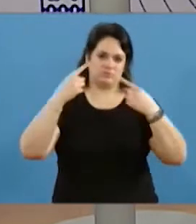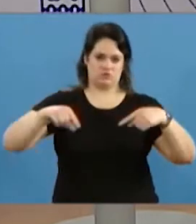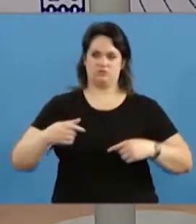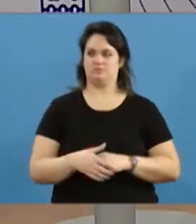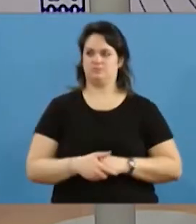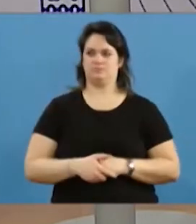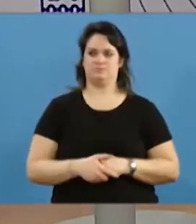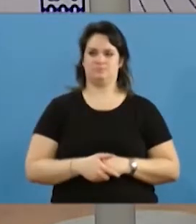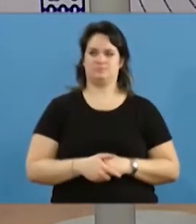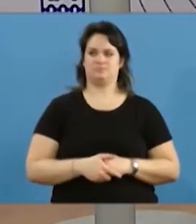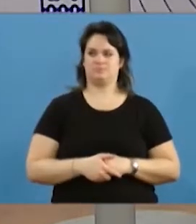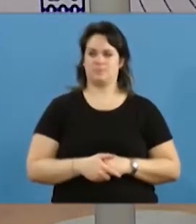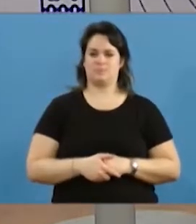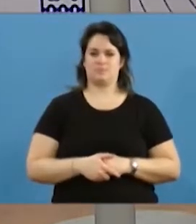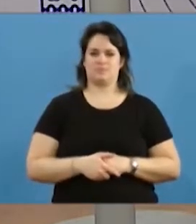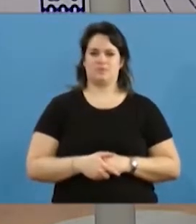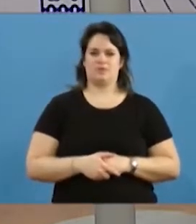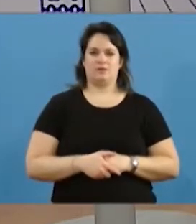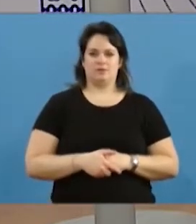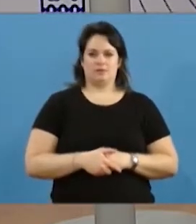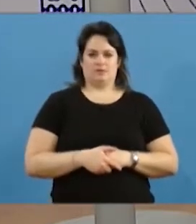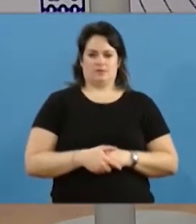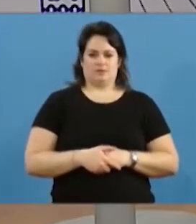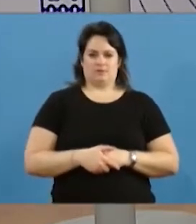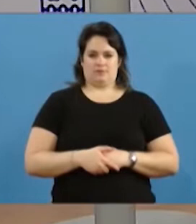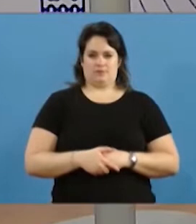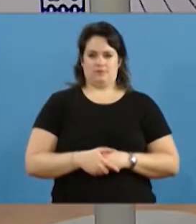Entonces nosotros contamos con Sofi, ¿sí?